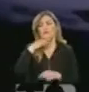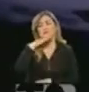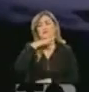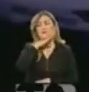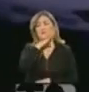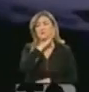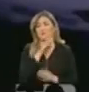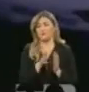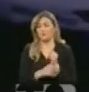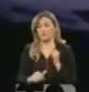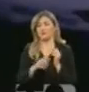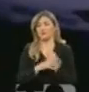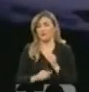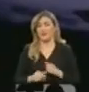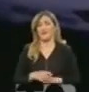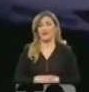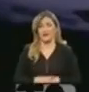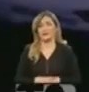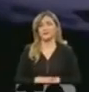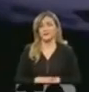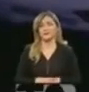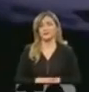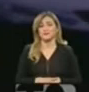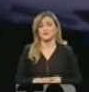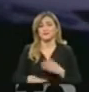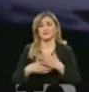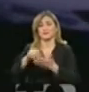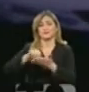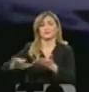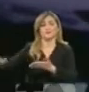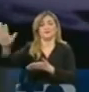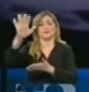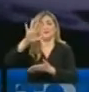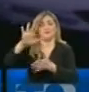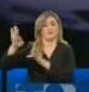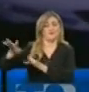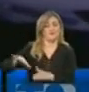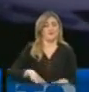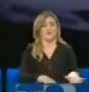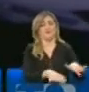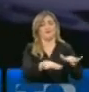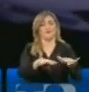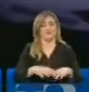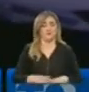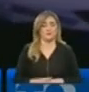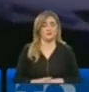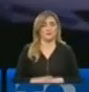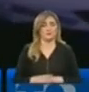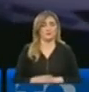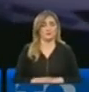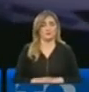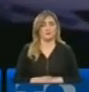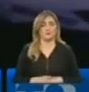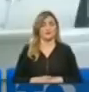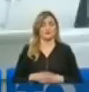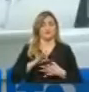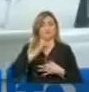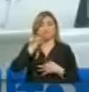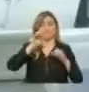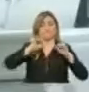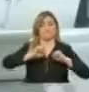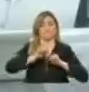contaminados con las excretas de toda la ciudad, pues esta es... podría ser una vía de contagio.